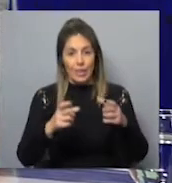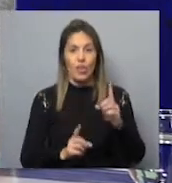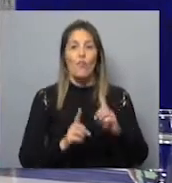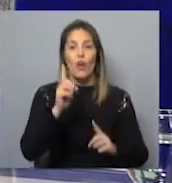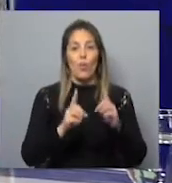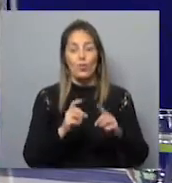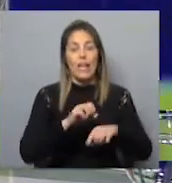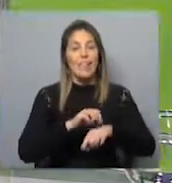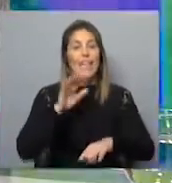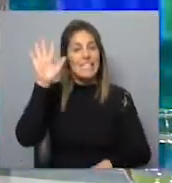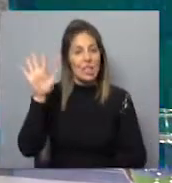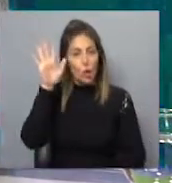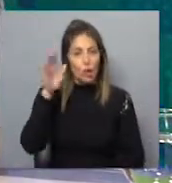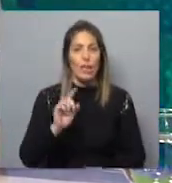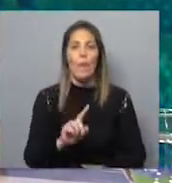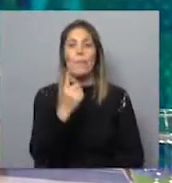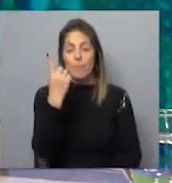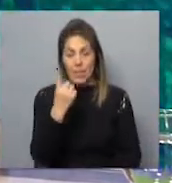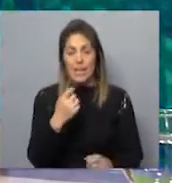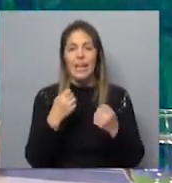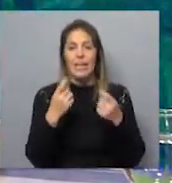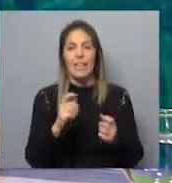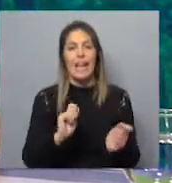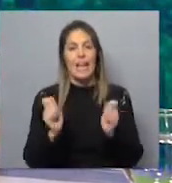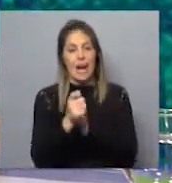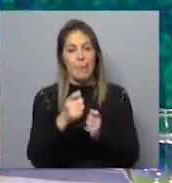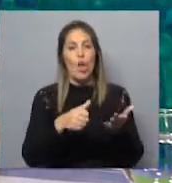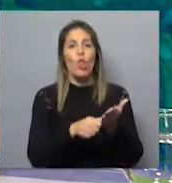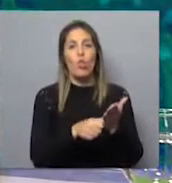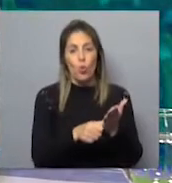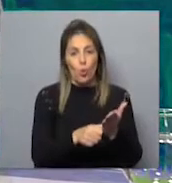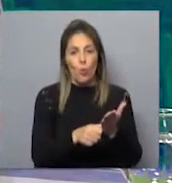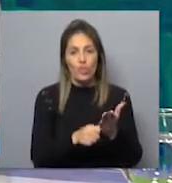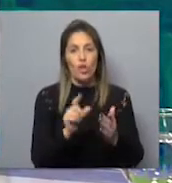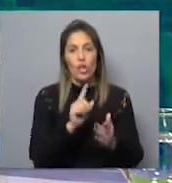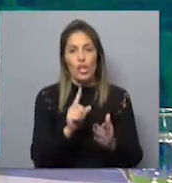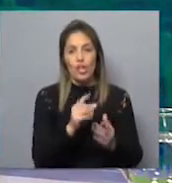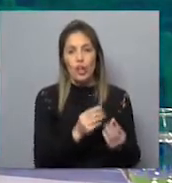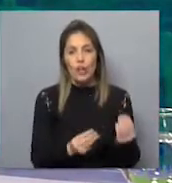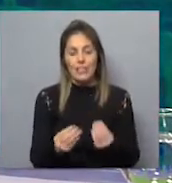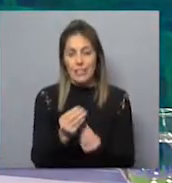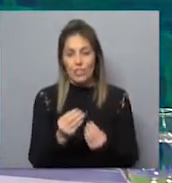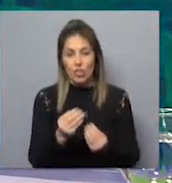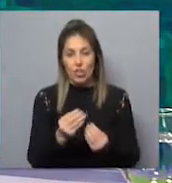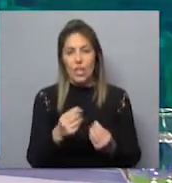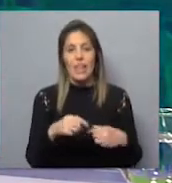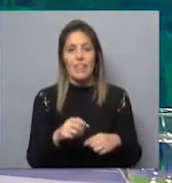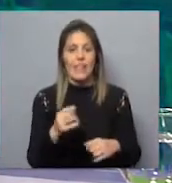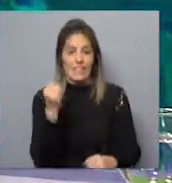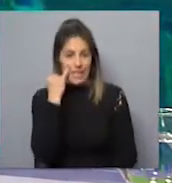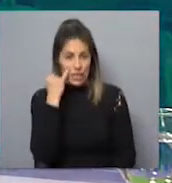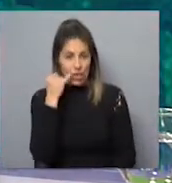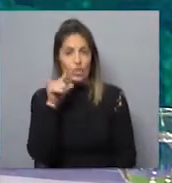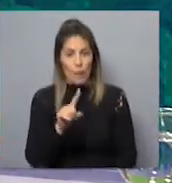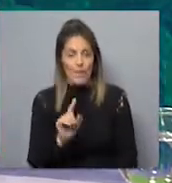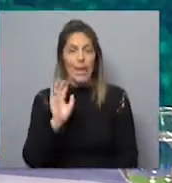psicología y también la primera en obtener el cambio en su documento de identidad sin haber pasado por reasignación genital es bueno además es una